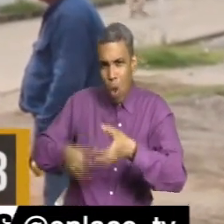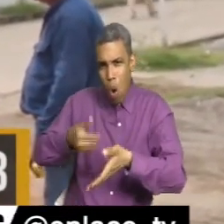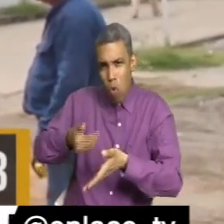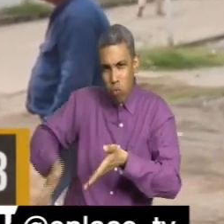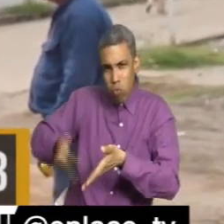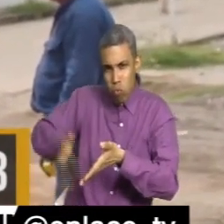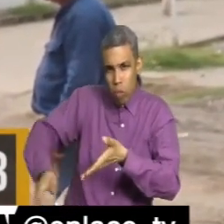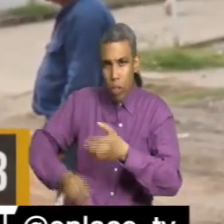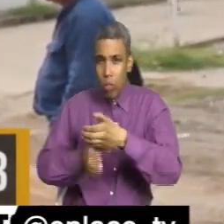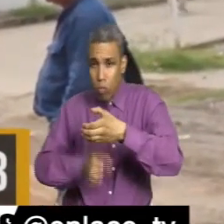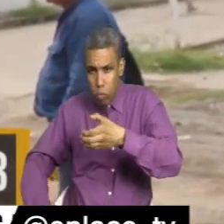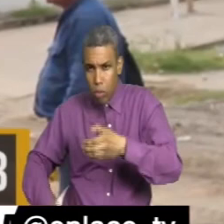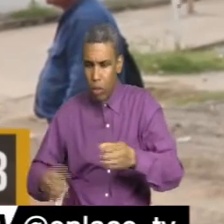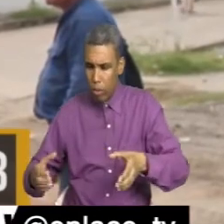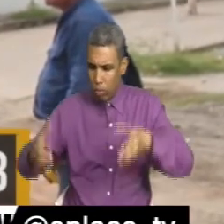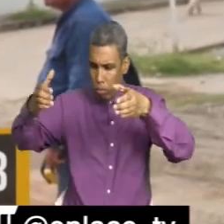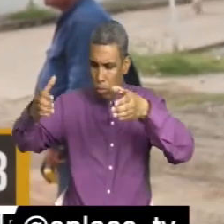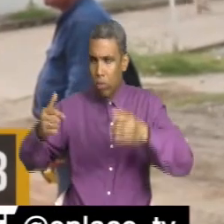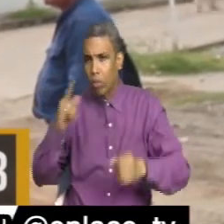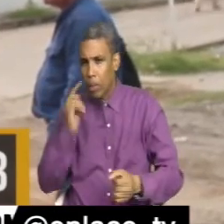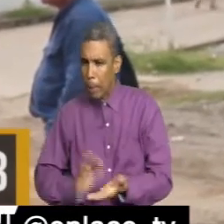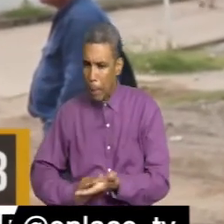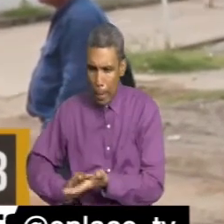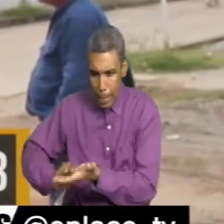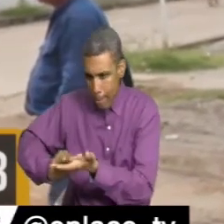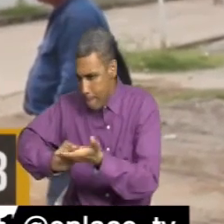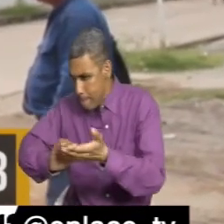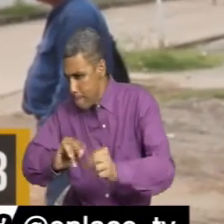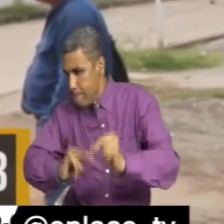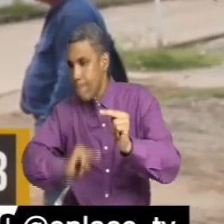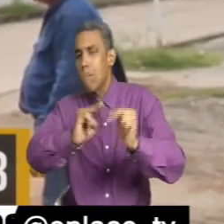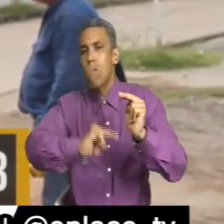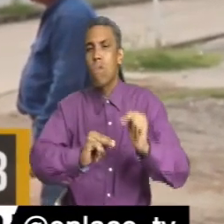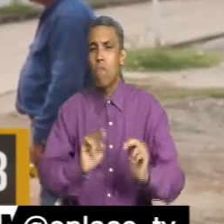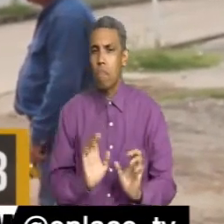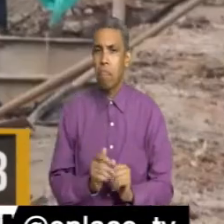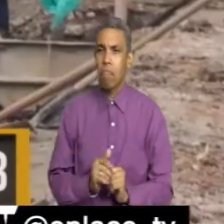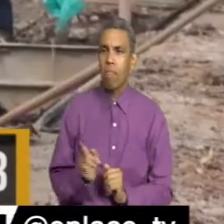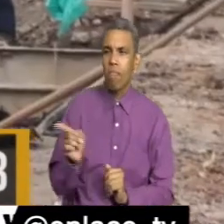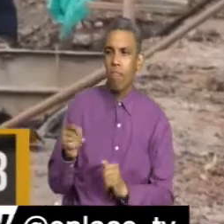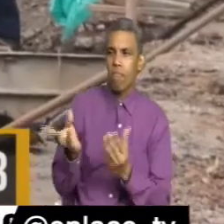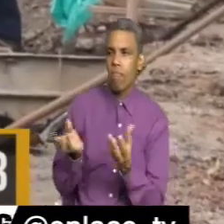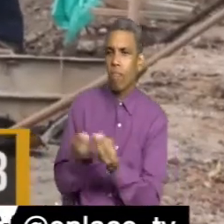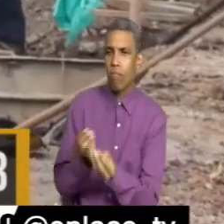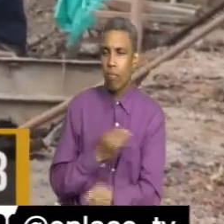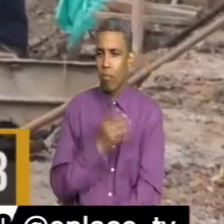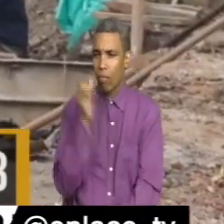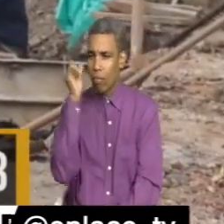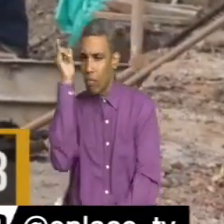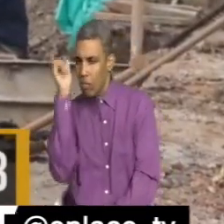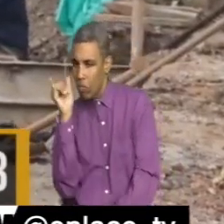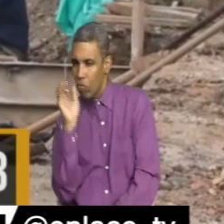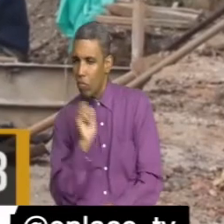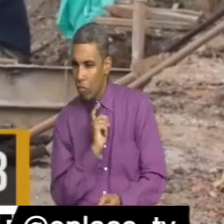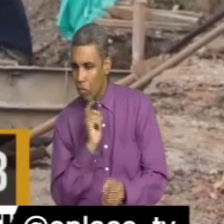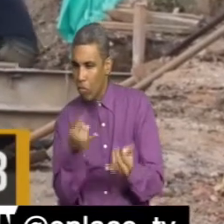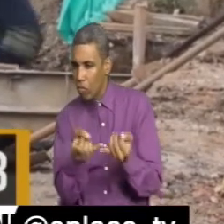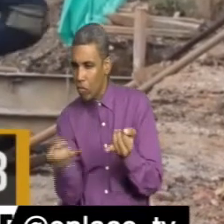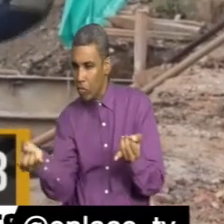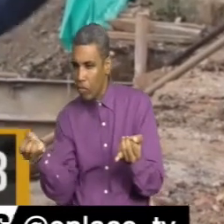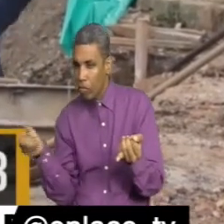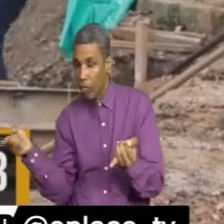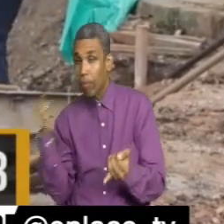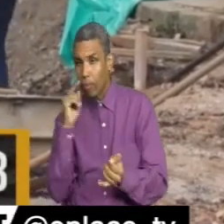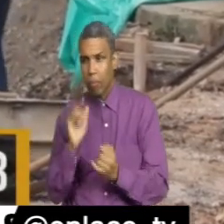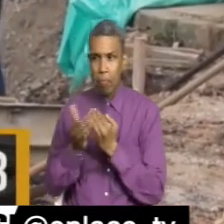y se va normalizando según lo que nos diga el topo, según las cotas que nos vayan dando. De acuerdo a lo expresado por la